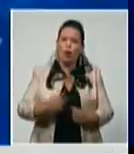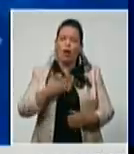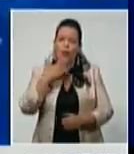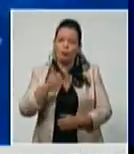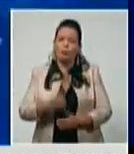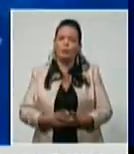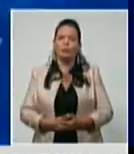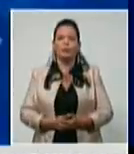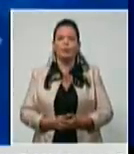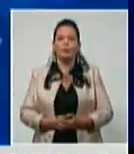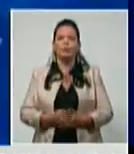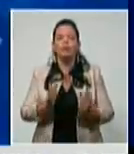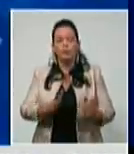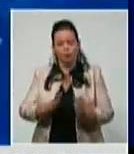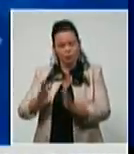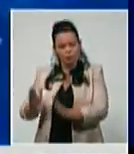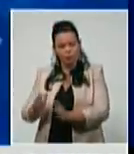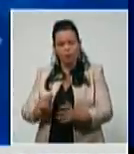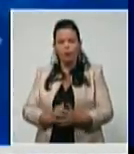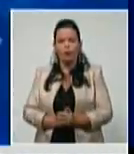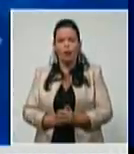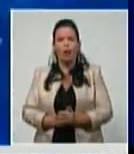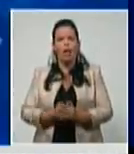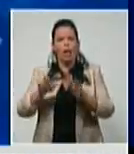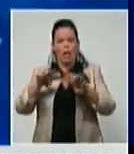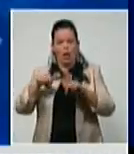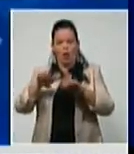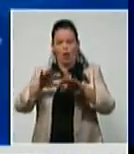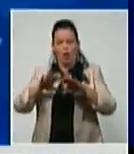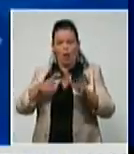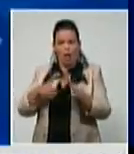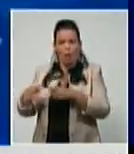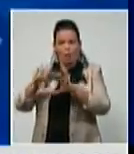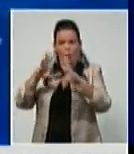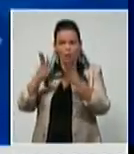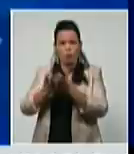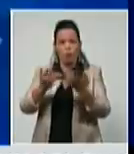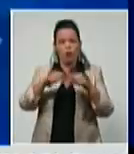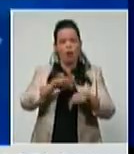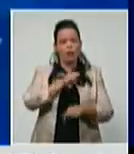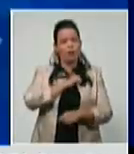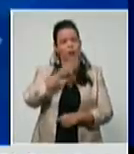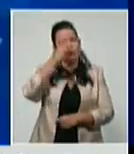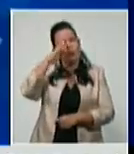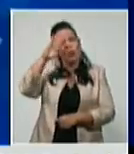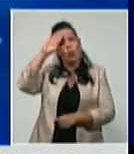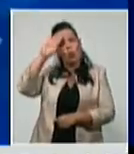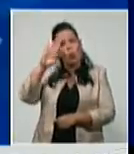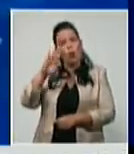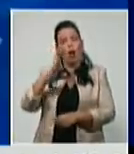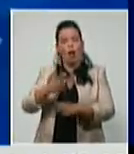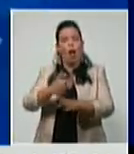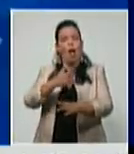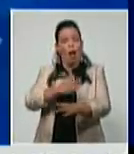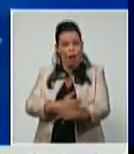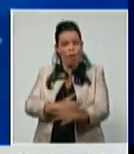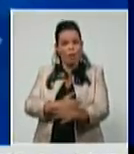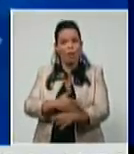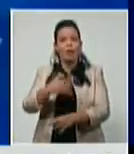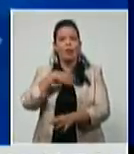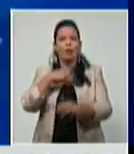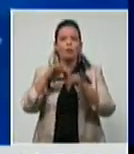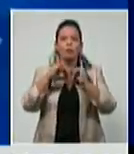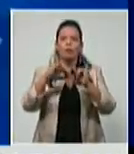en el contexto cubano, pero tenemos antes el reporte de nuestros colegas de Telepinar, porque sigue